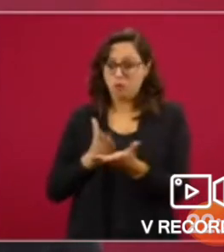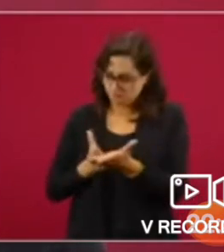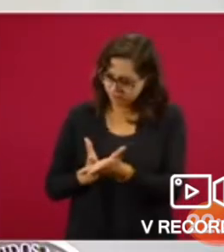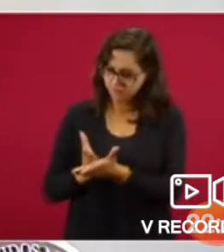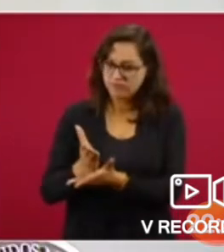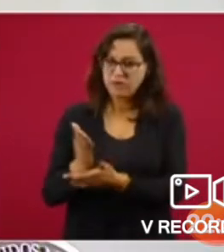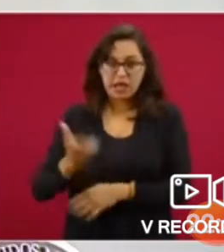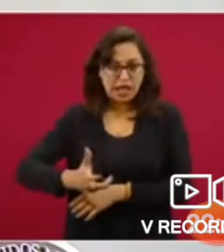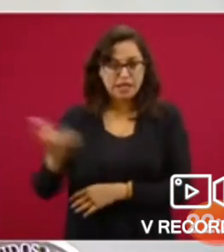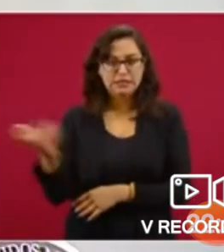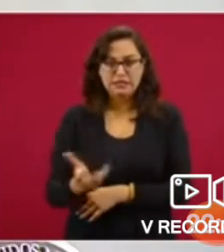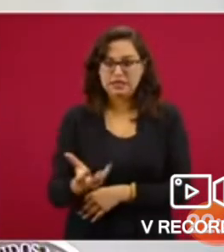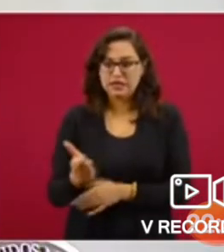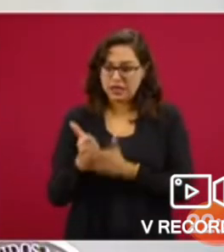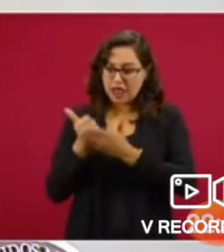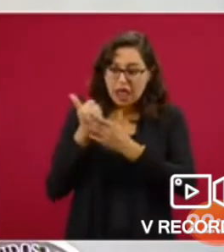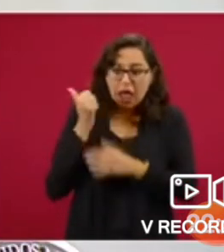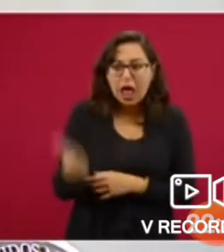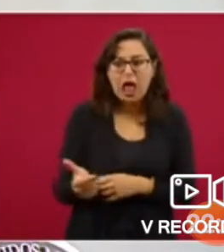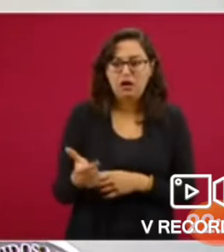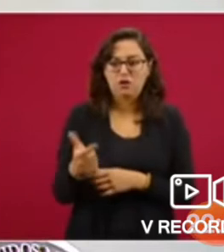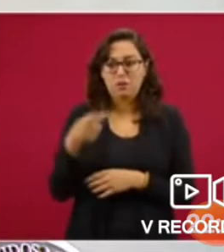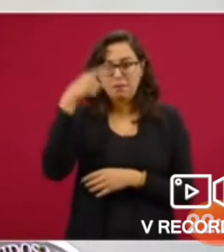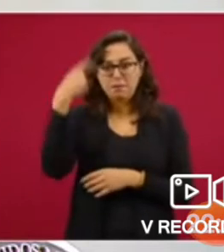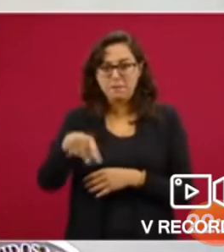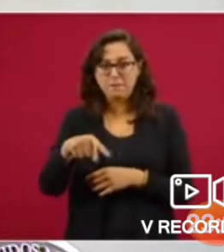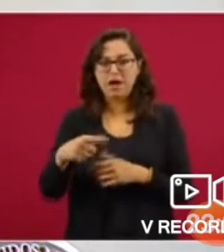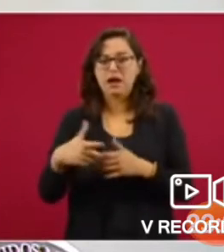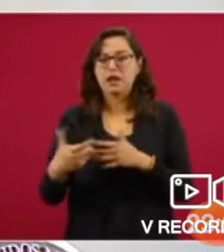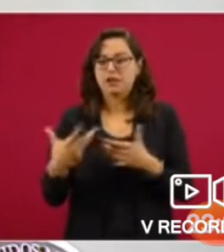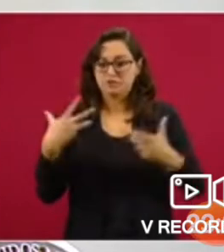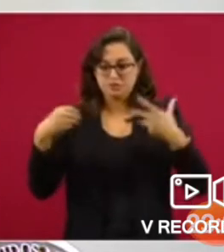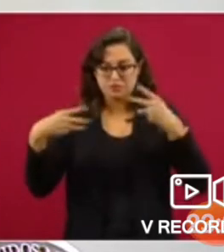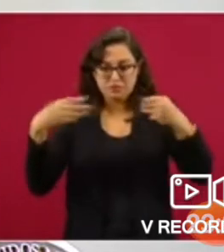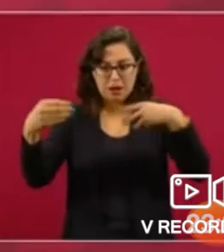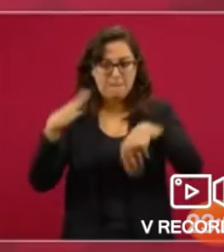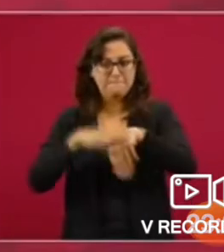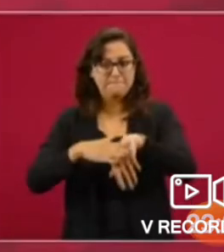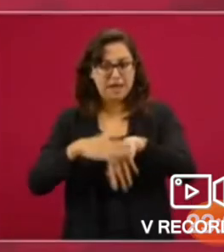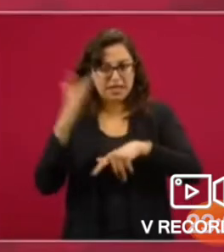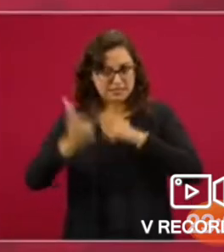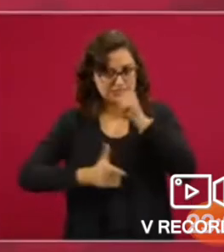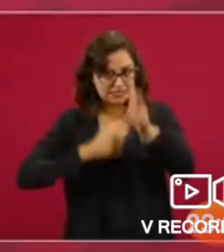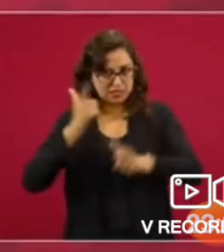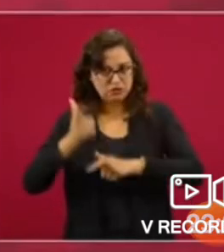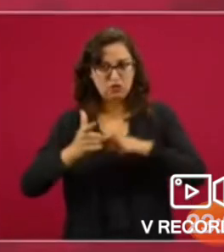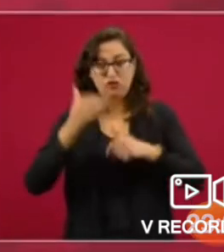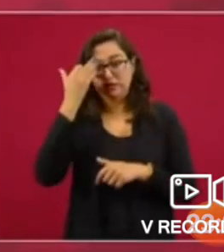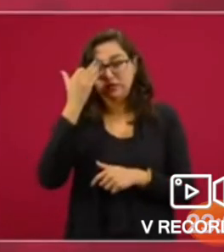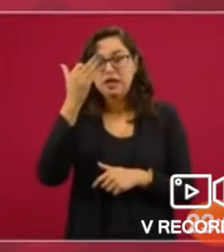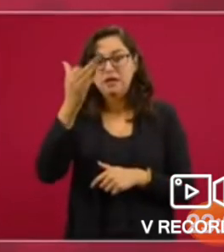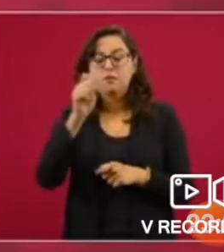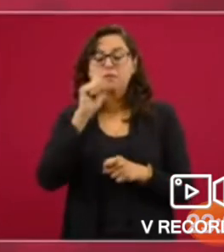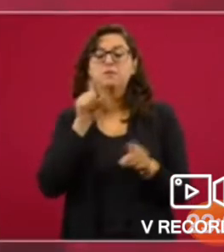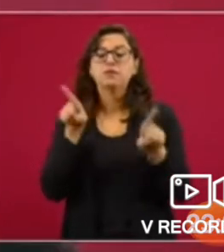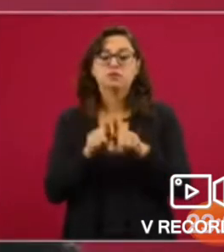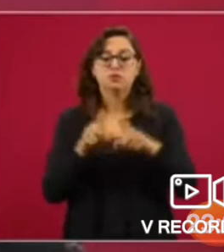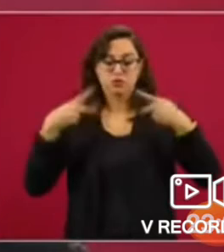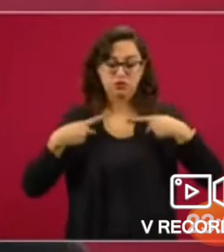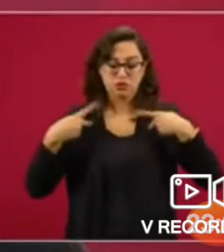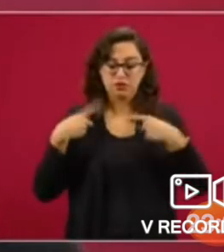y lograr disminuir el tiempo de respuesta. Por ejemplo, el tiempo que tarda una persona enferma